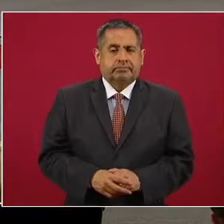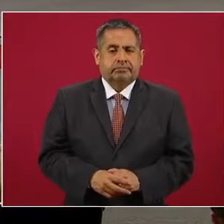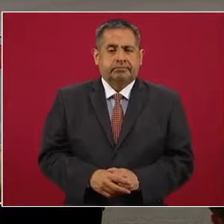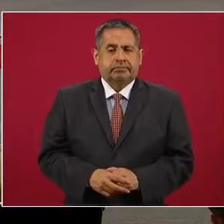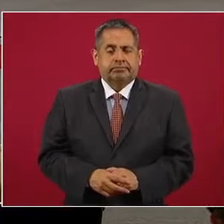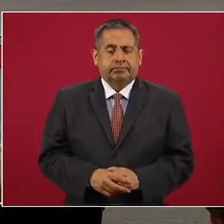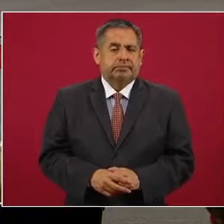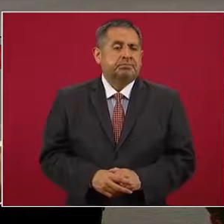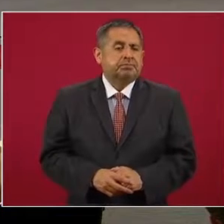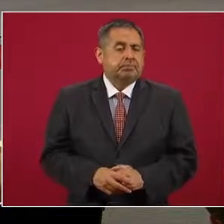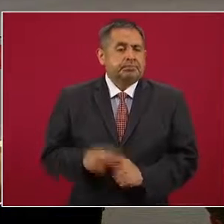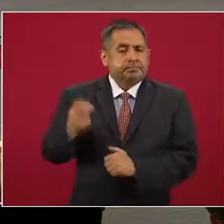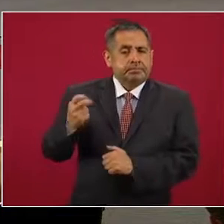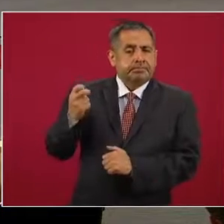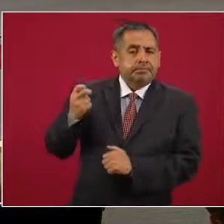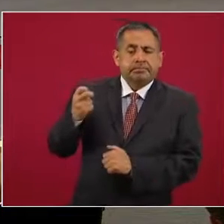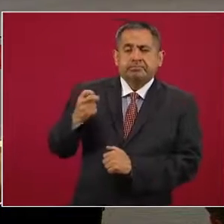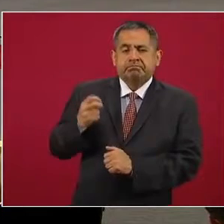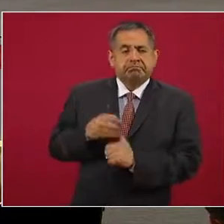se ha logrado